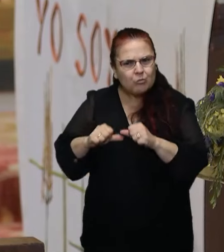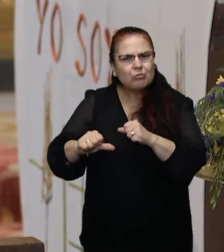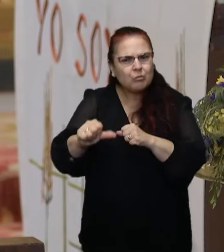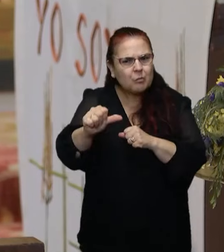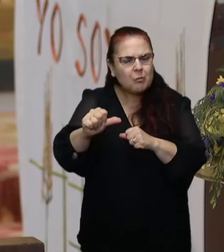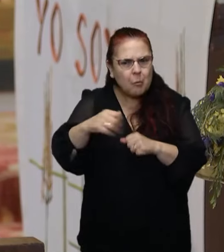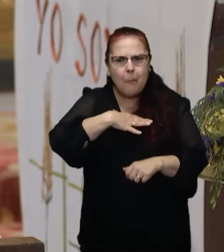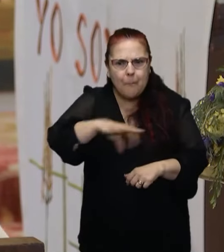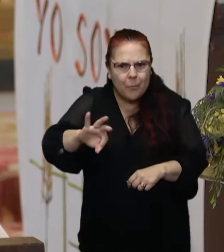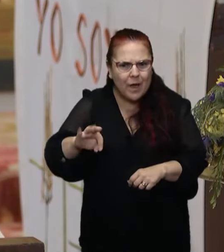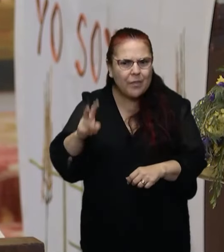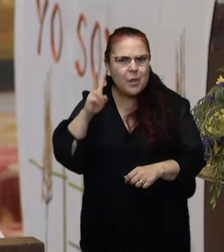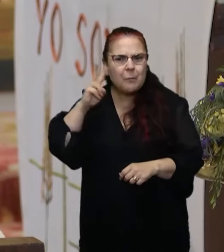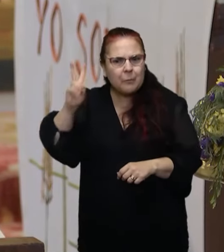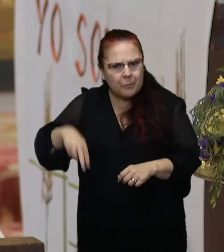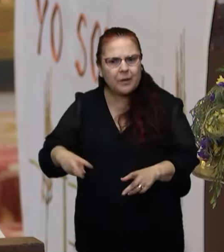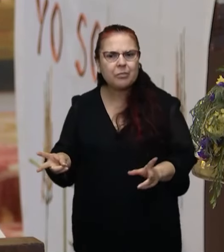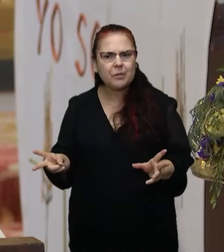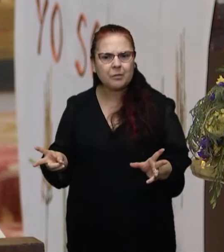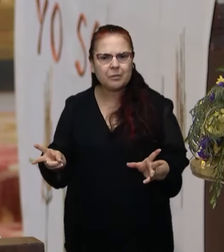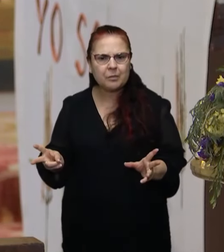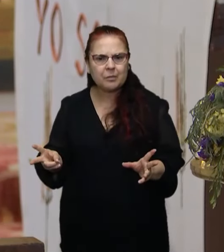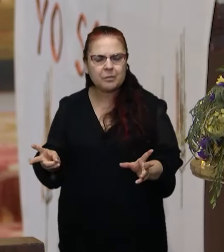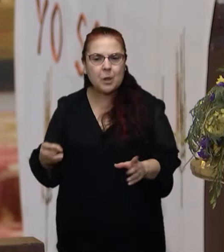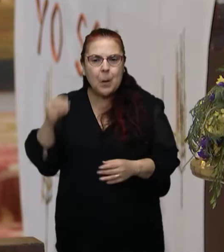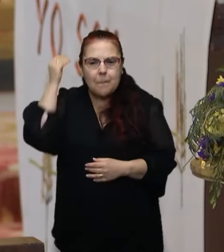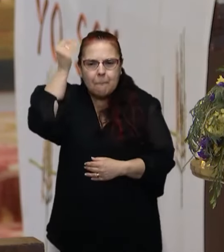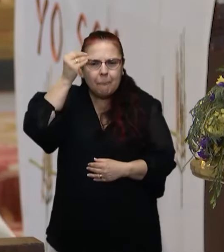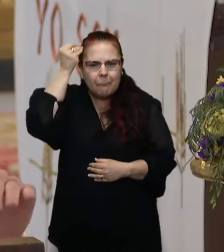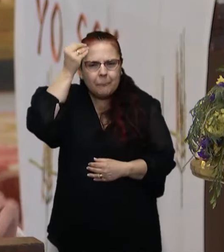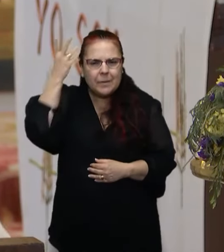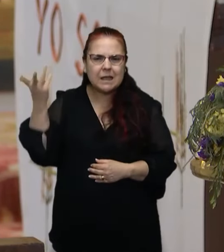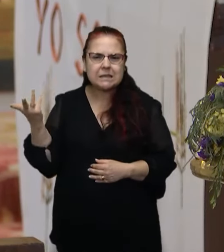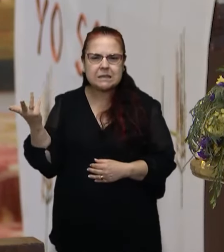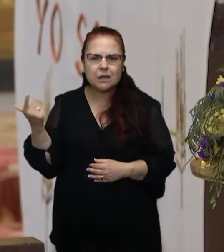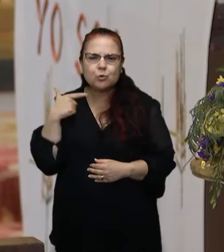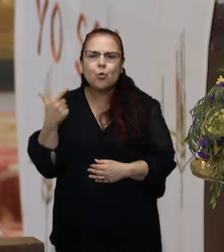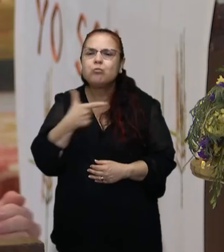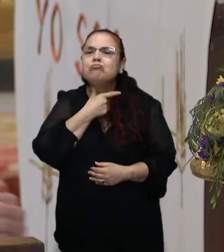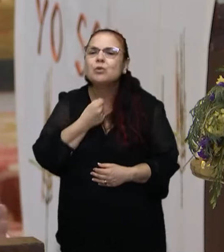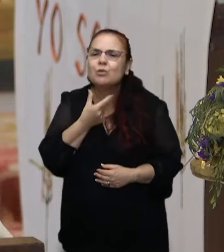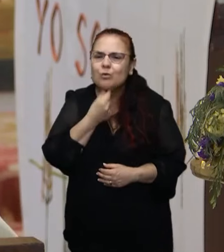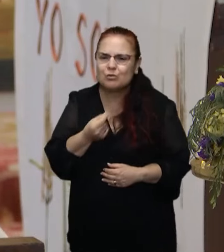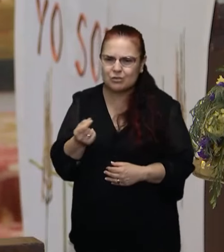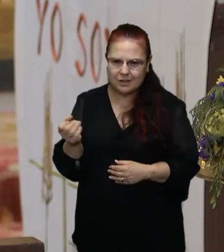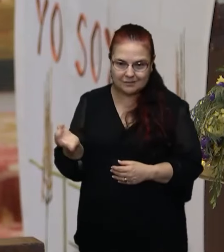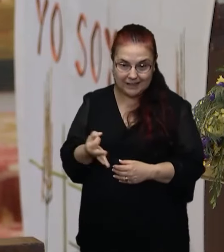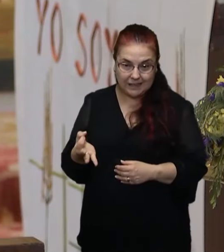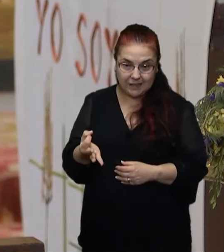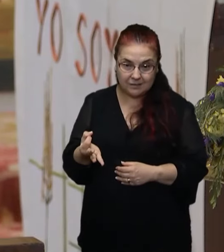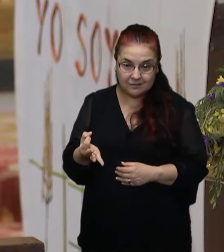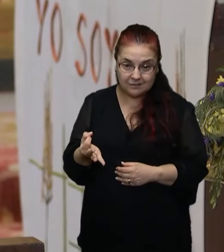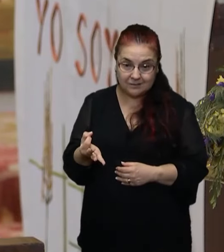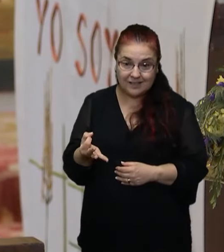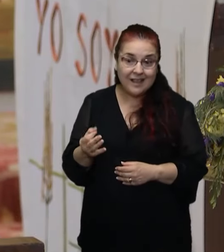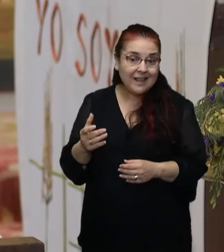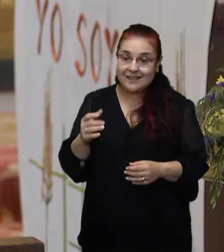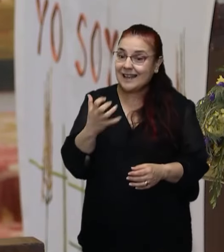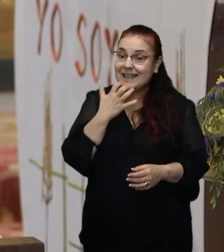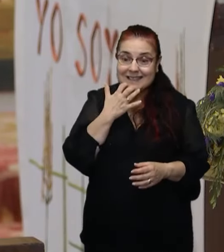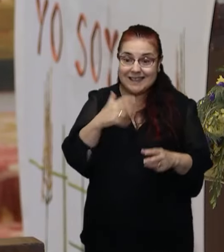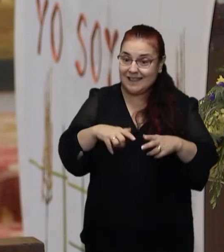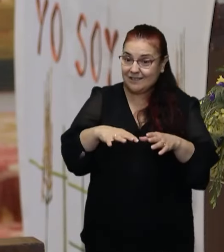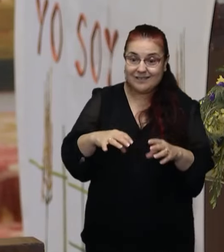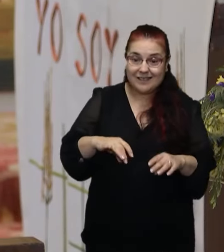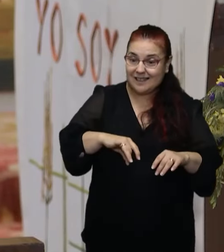virtud. Piensa en la virtud que más te guste, quítale la humildad.